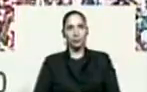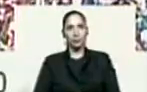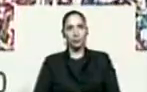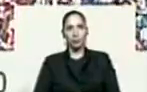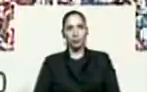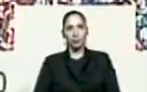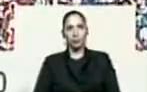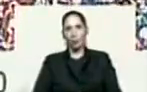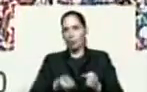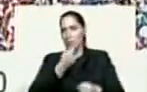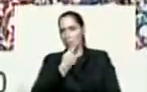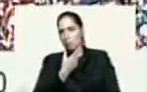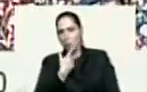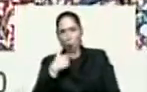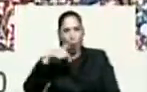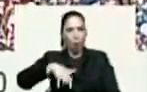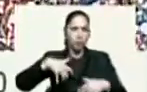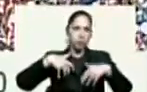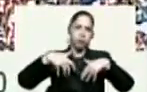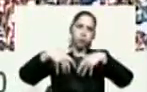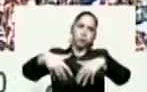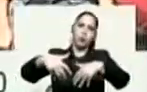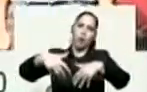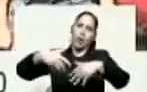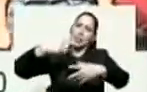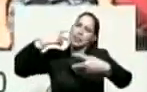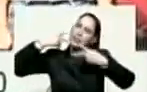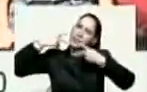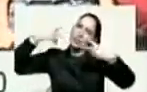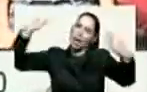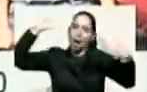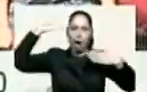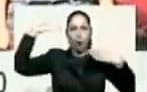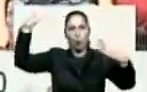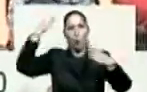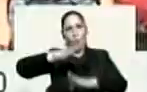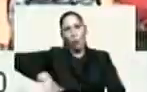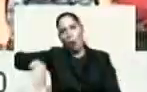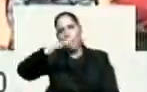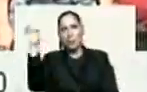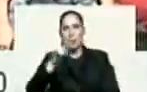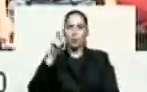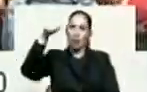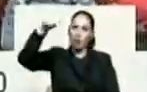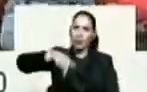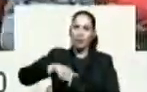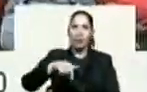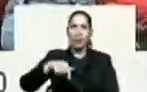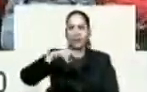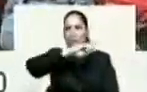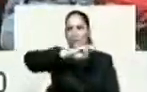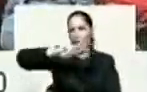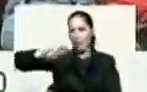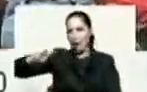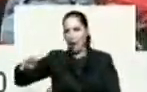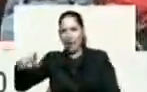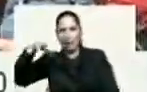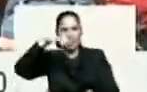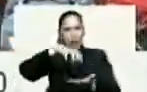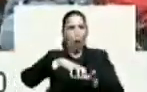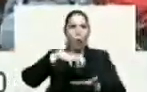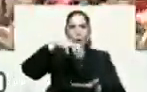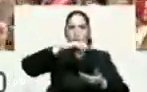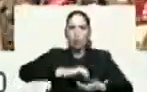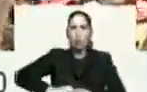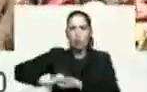¡Qué bonita está esta manifestación! Vamos a mandarle un saludo a toda Venezuela desde aquí, desde Valera, Estado de Trujillo. ¡Arriba, arriba, arriba, arriba,